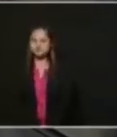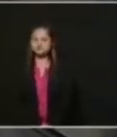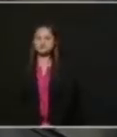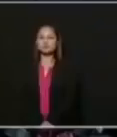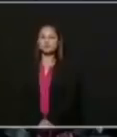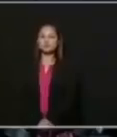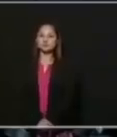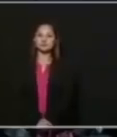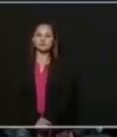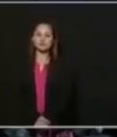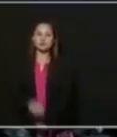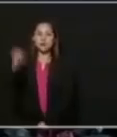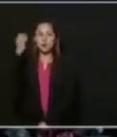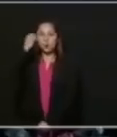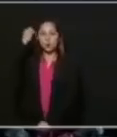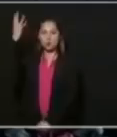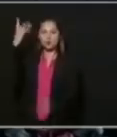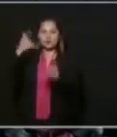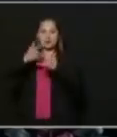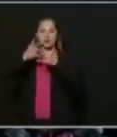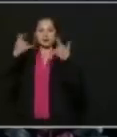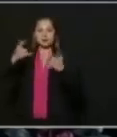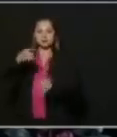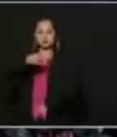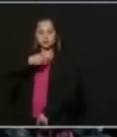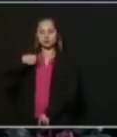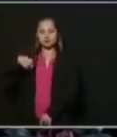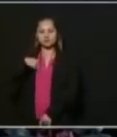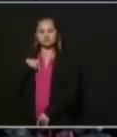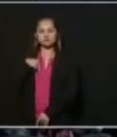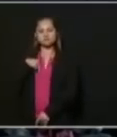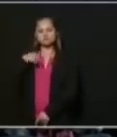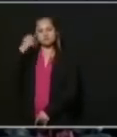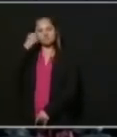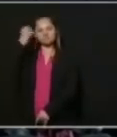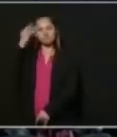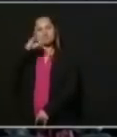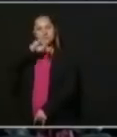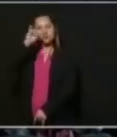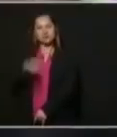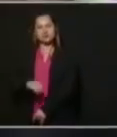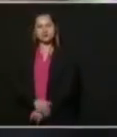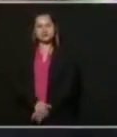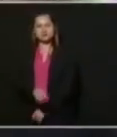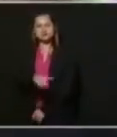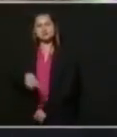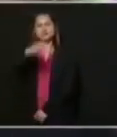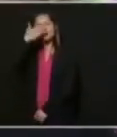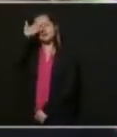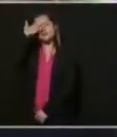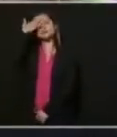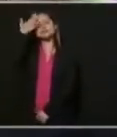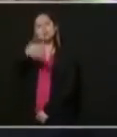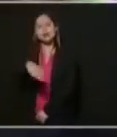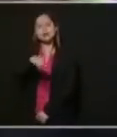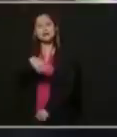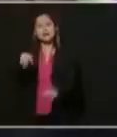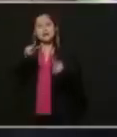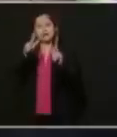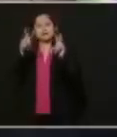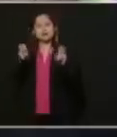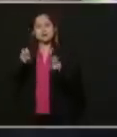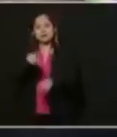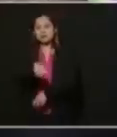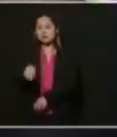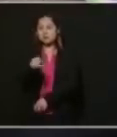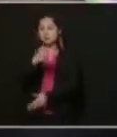como se sabe bien y es de dominio público, el que no sabe de